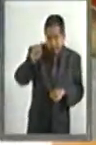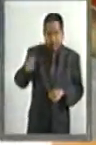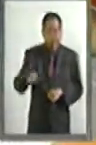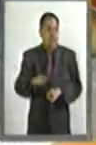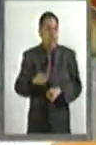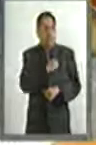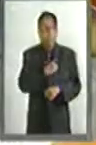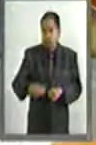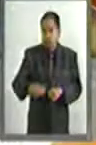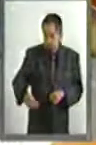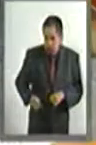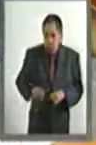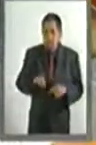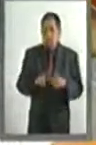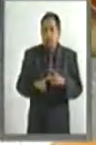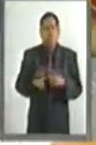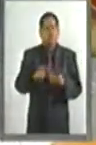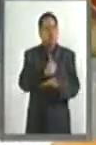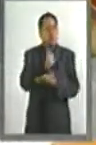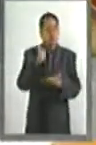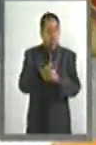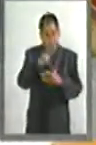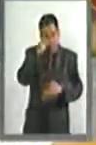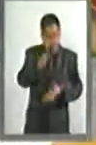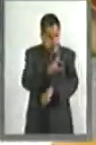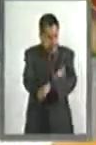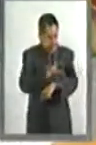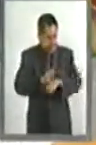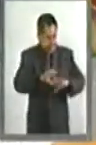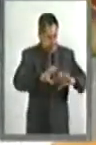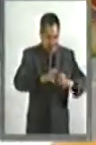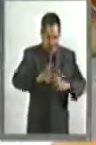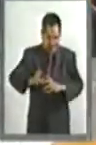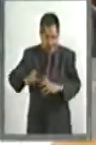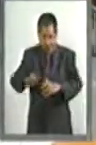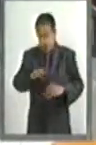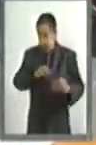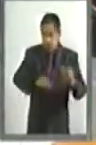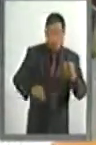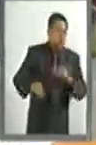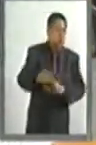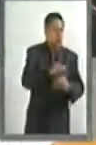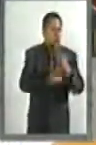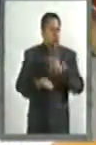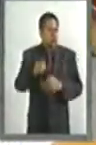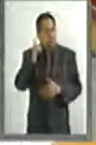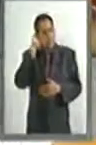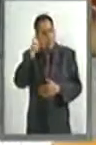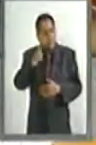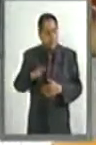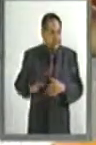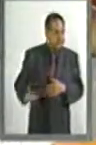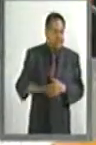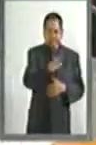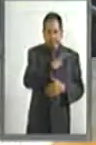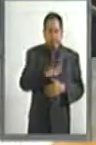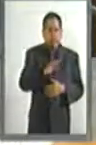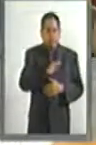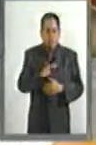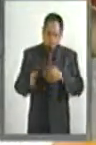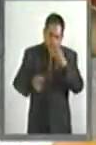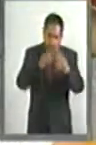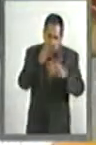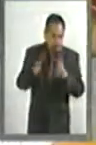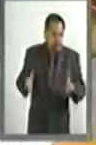los municipios y las demarcaciones territoriales de la Ciudad de México y de todo el Valle promuevan